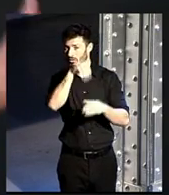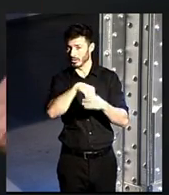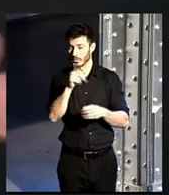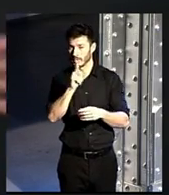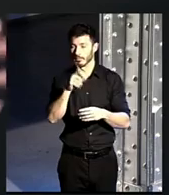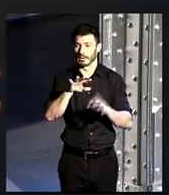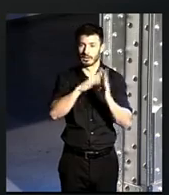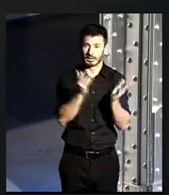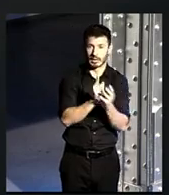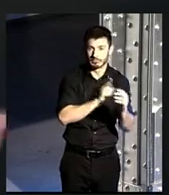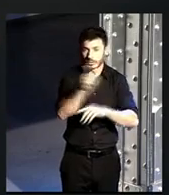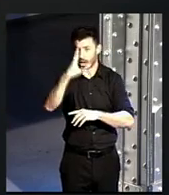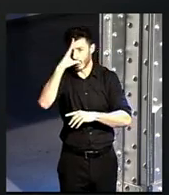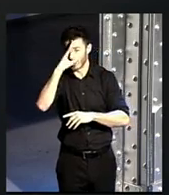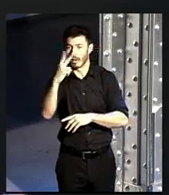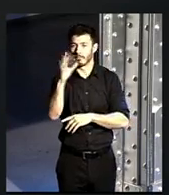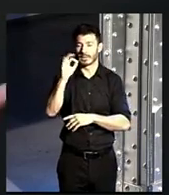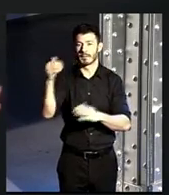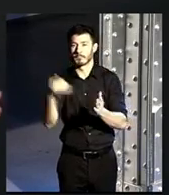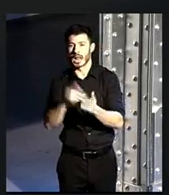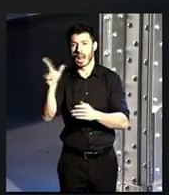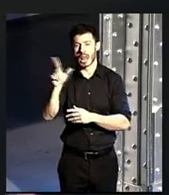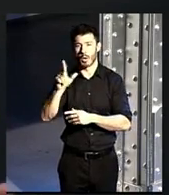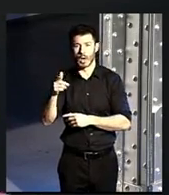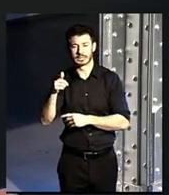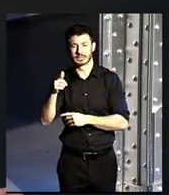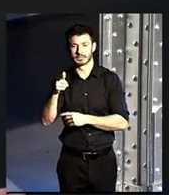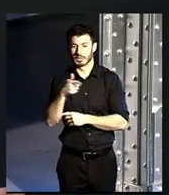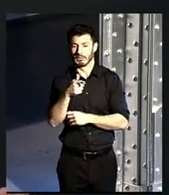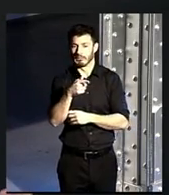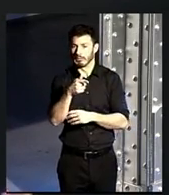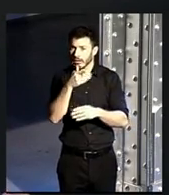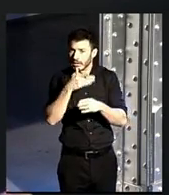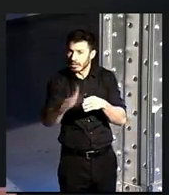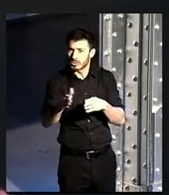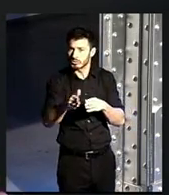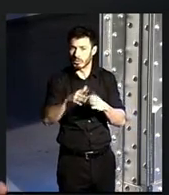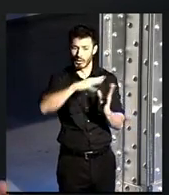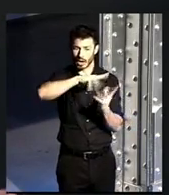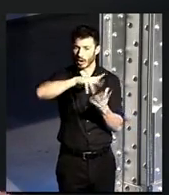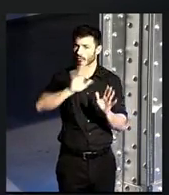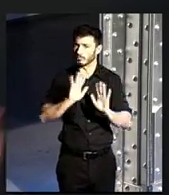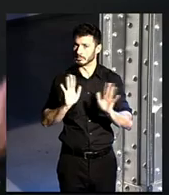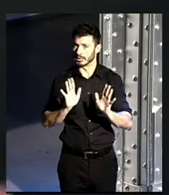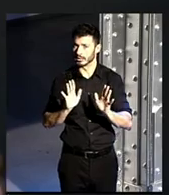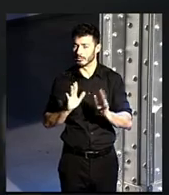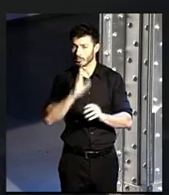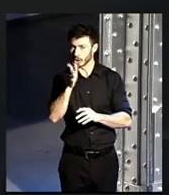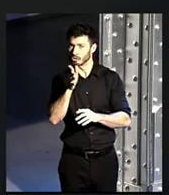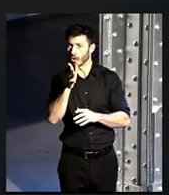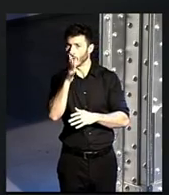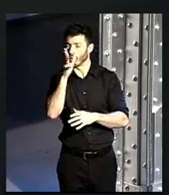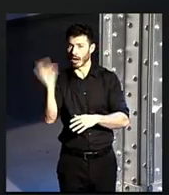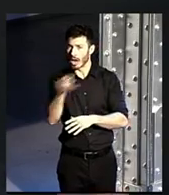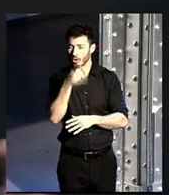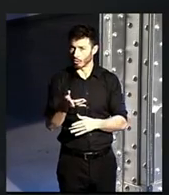Luna, 20.000 leguas y todo, pero el resto son solamente geográficas. Por eso es un error. Pero, por ejemplo, el